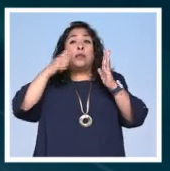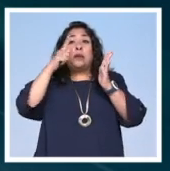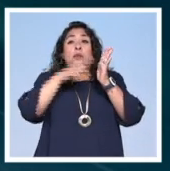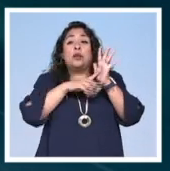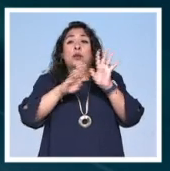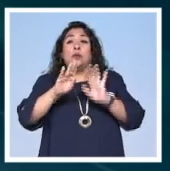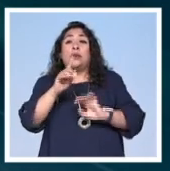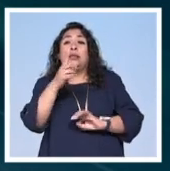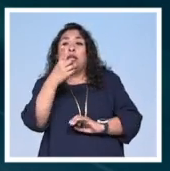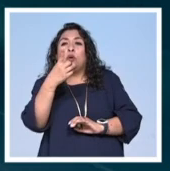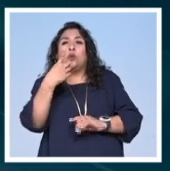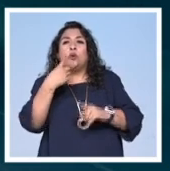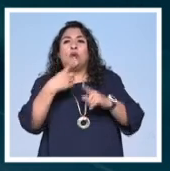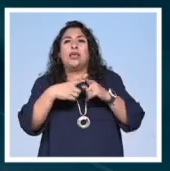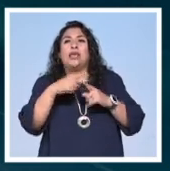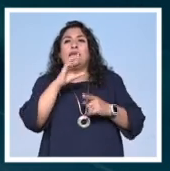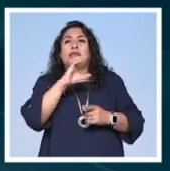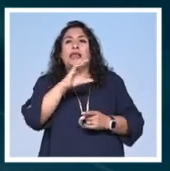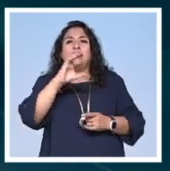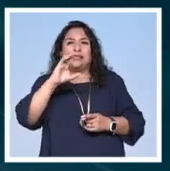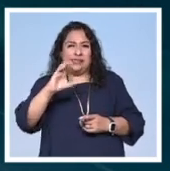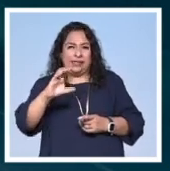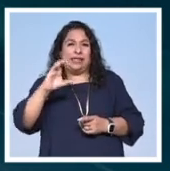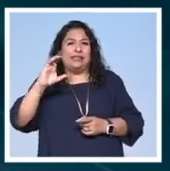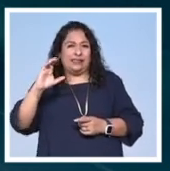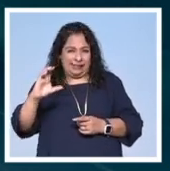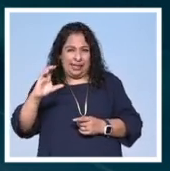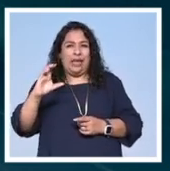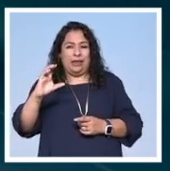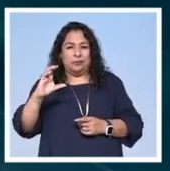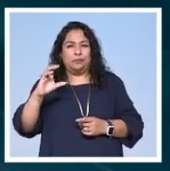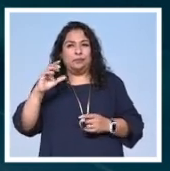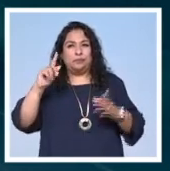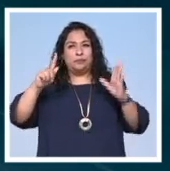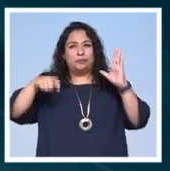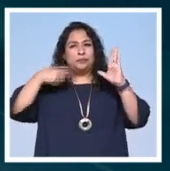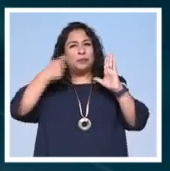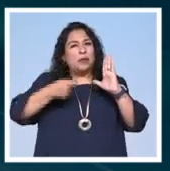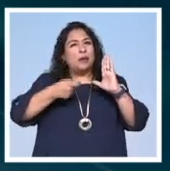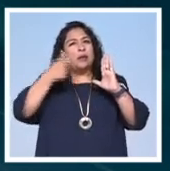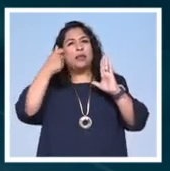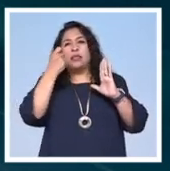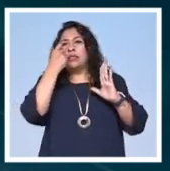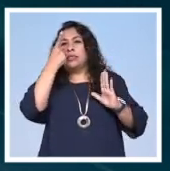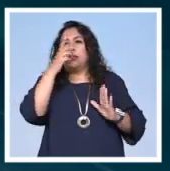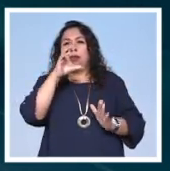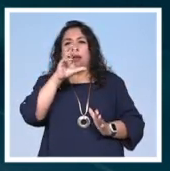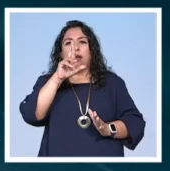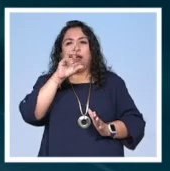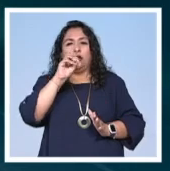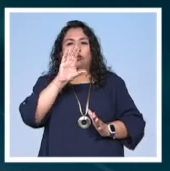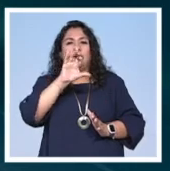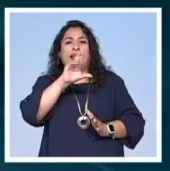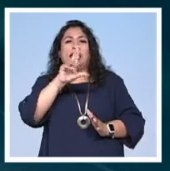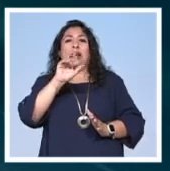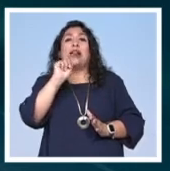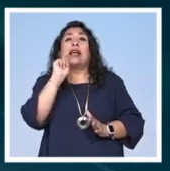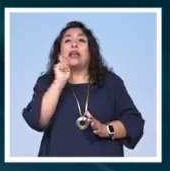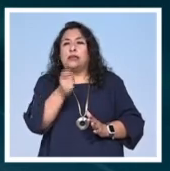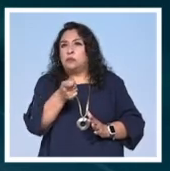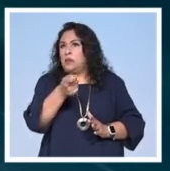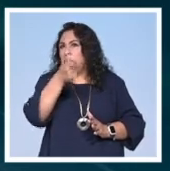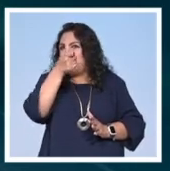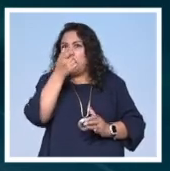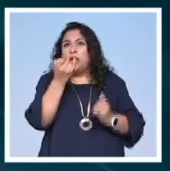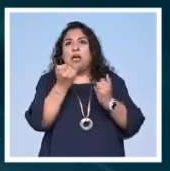1991 por el centro de capacitación cinematográfica la ópera prima de Carlos carrera significó también la primera